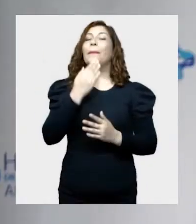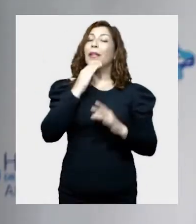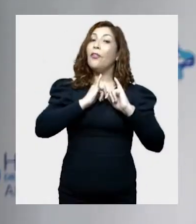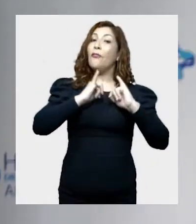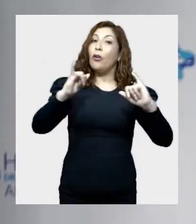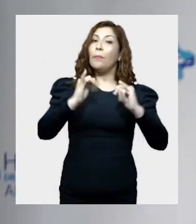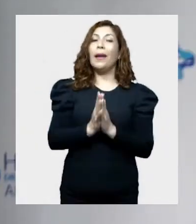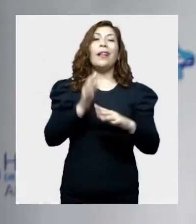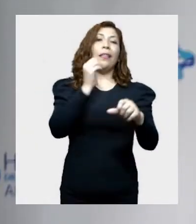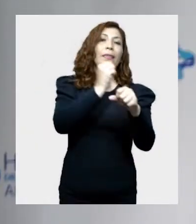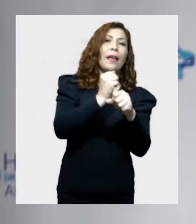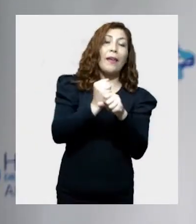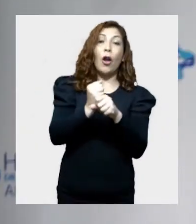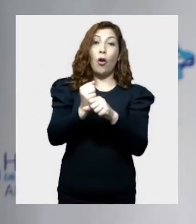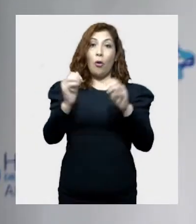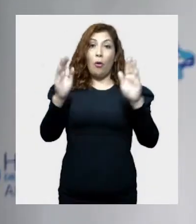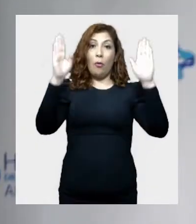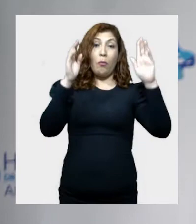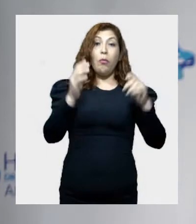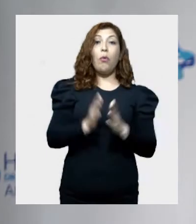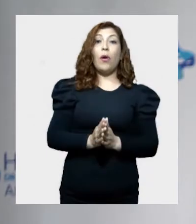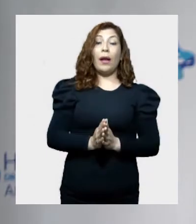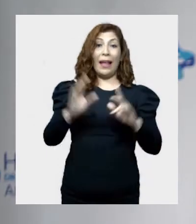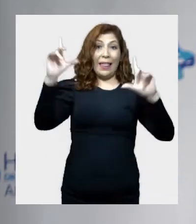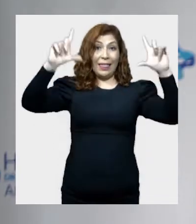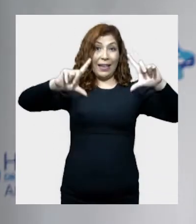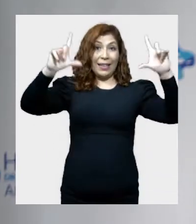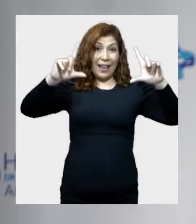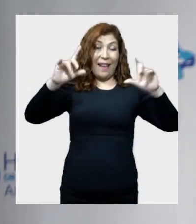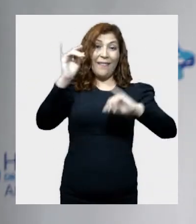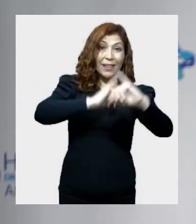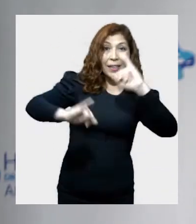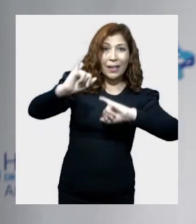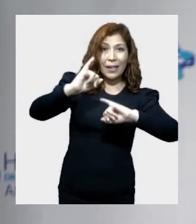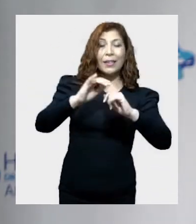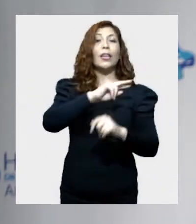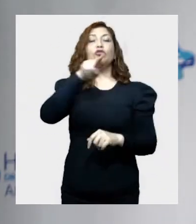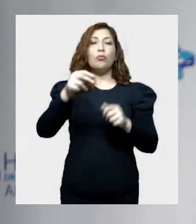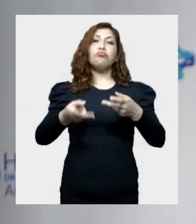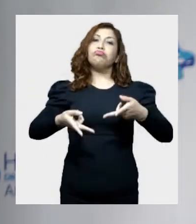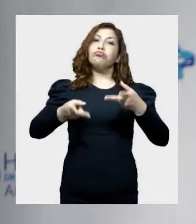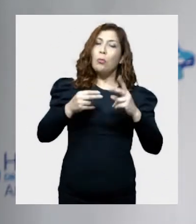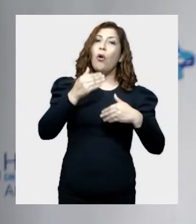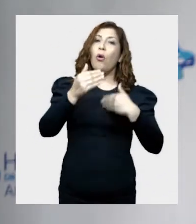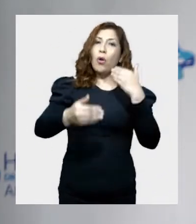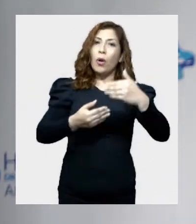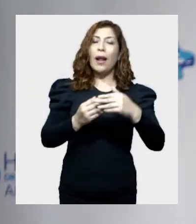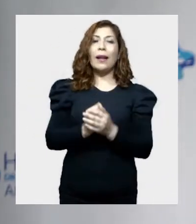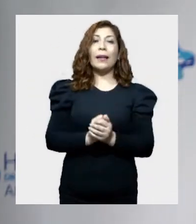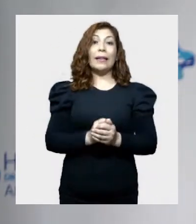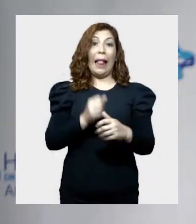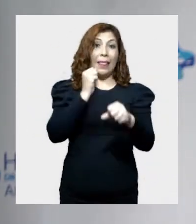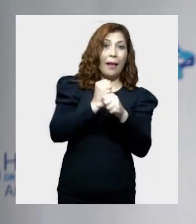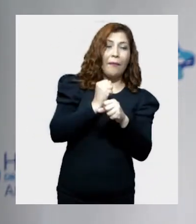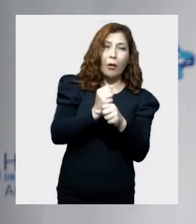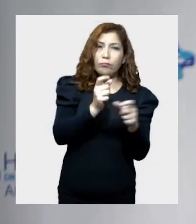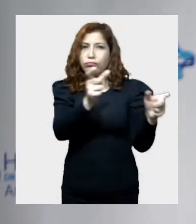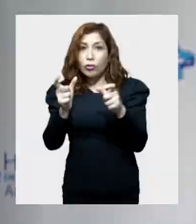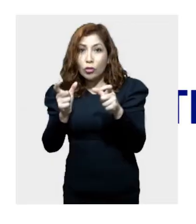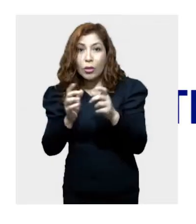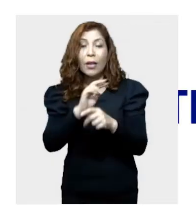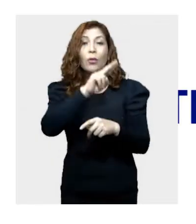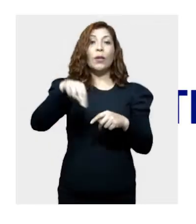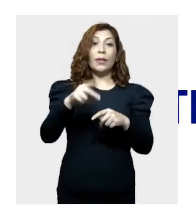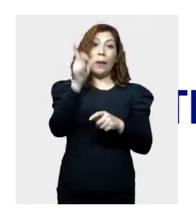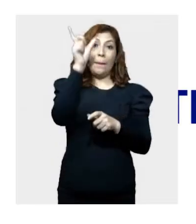informar la gestión por telemedicina, modalidad de atención virtual que nos permitió dar continuidad a los tratamientos y controles de nuestros